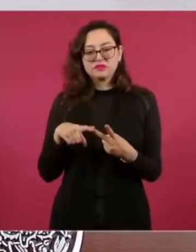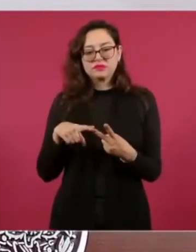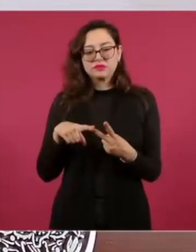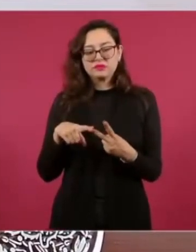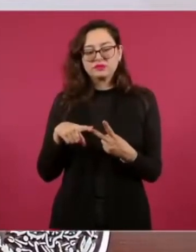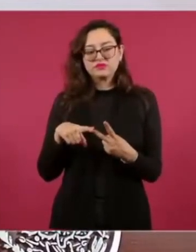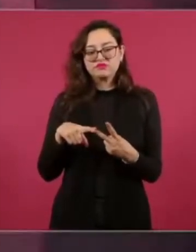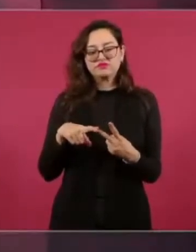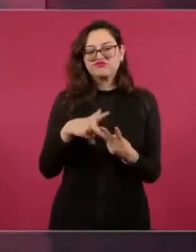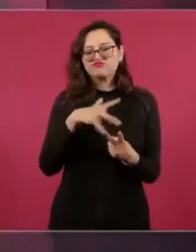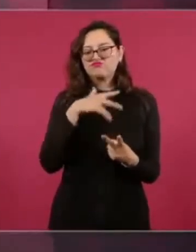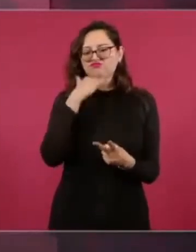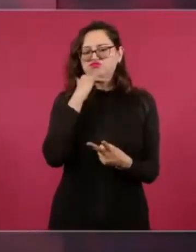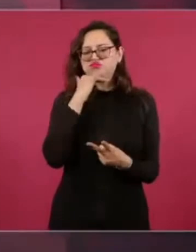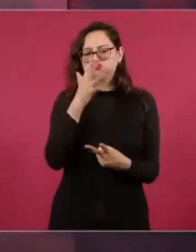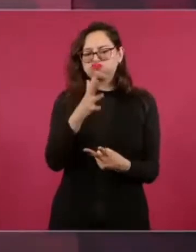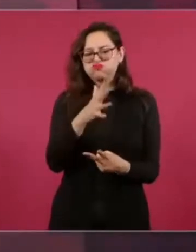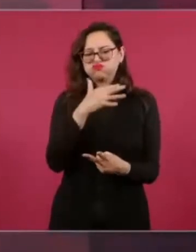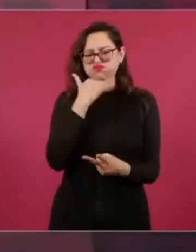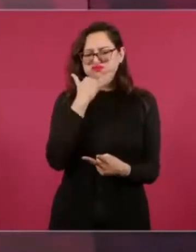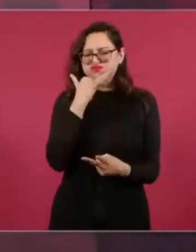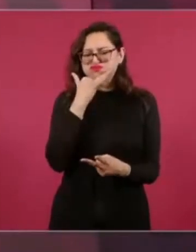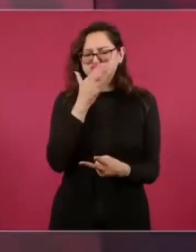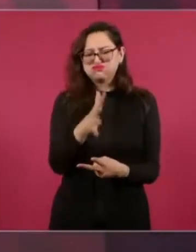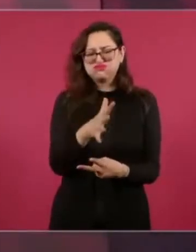2, son muy corruptos,